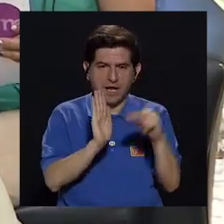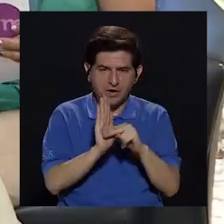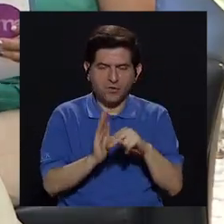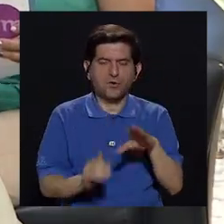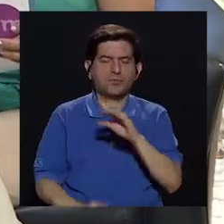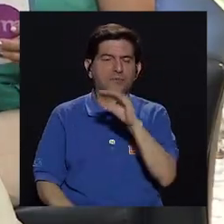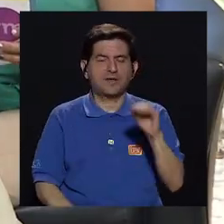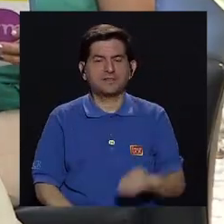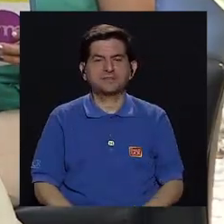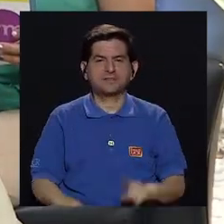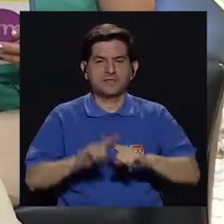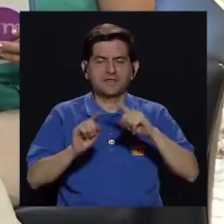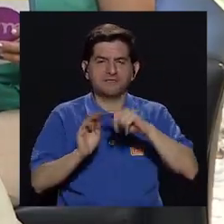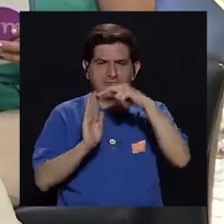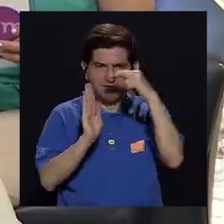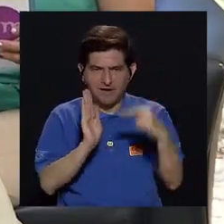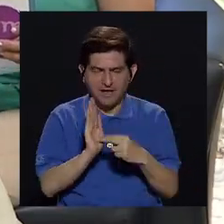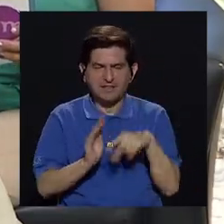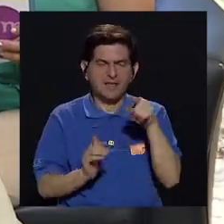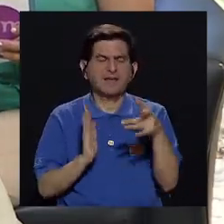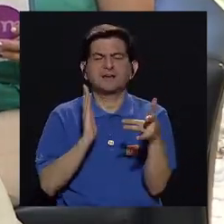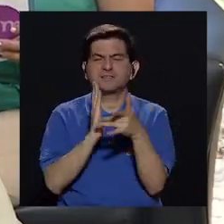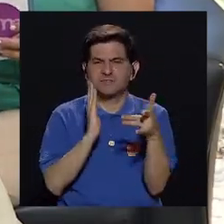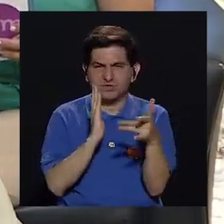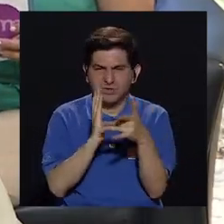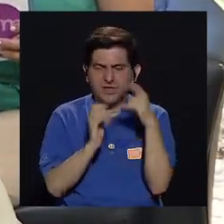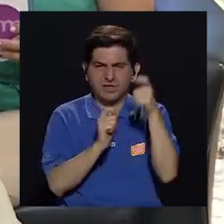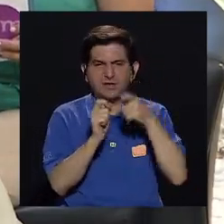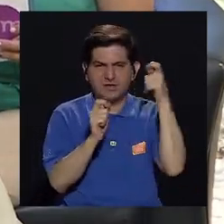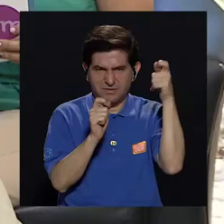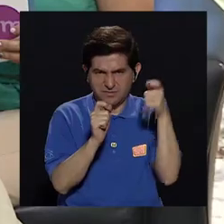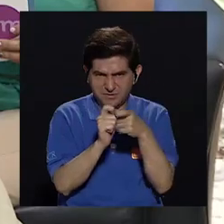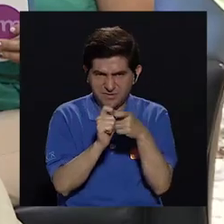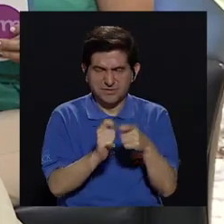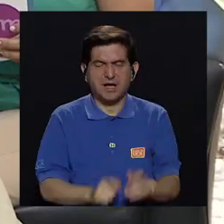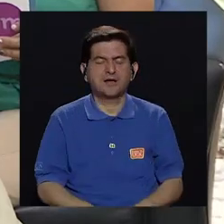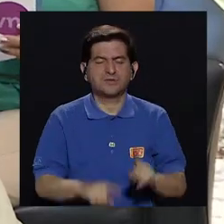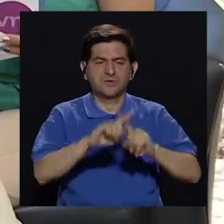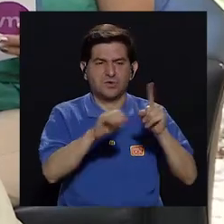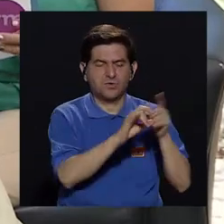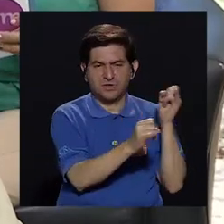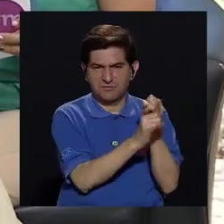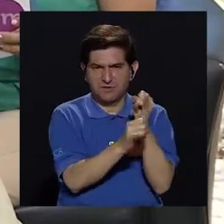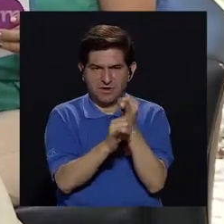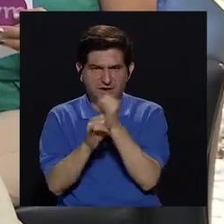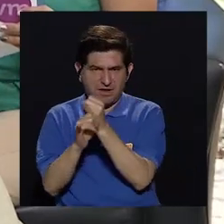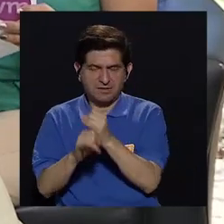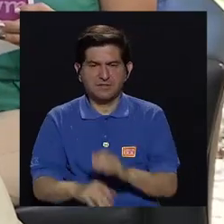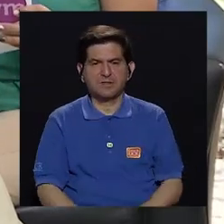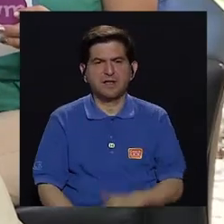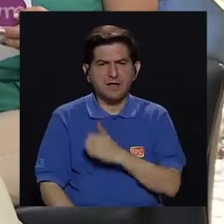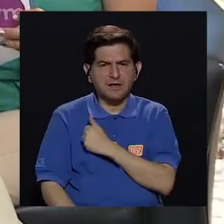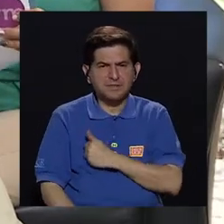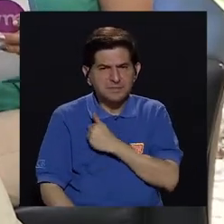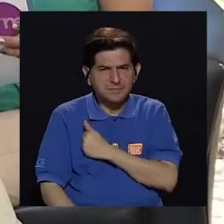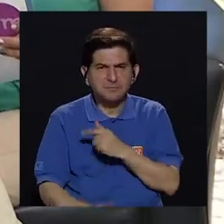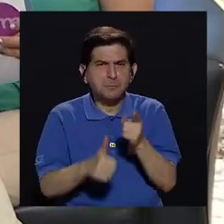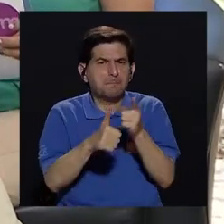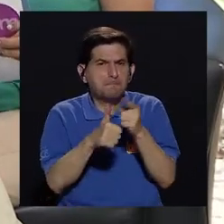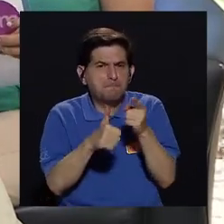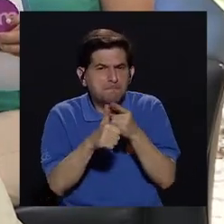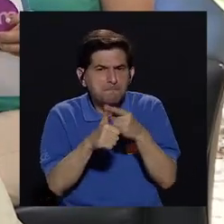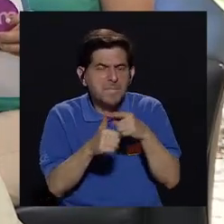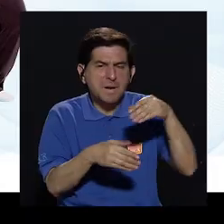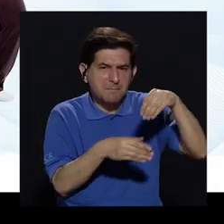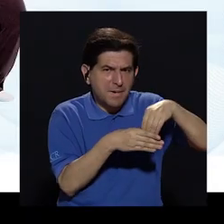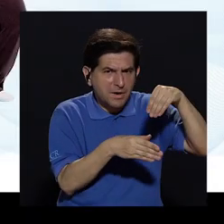normativas y estándares, que es algo más técnico y más específico entre instituciones. Perdón, esa es la primera, digamos